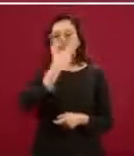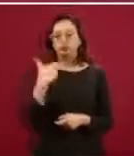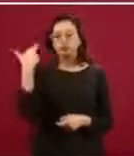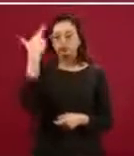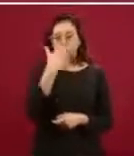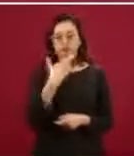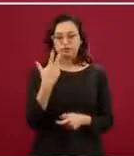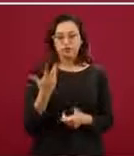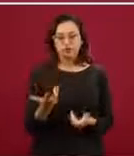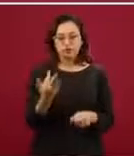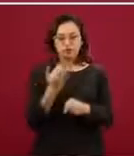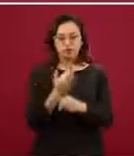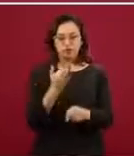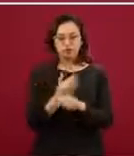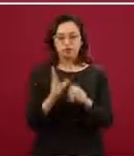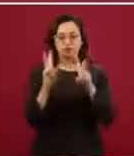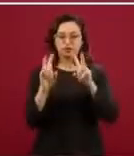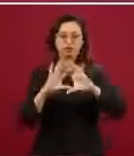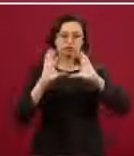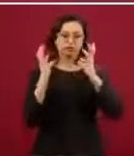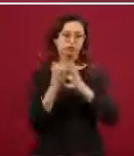esta crisis económica